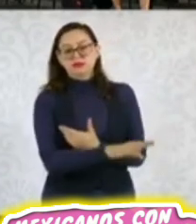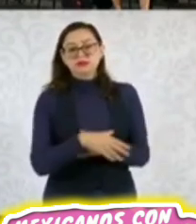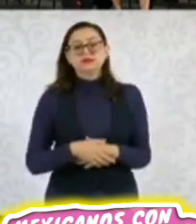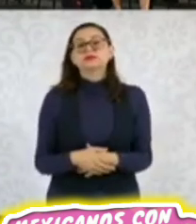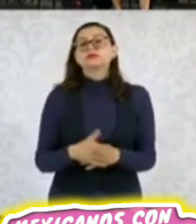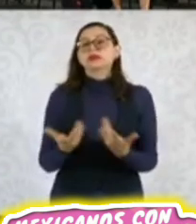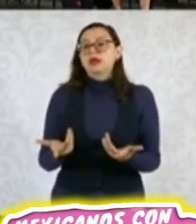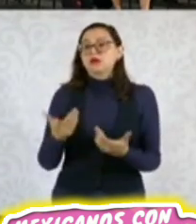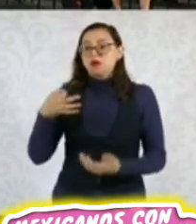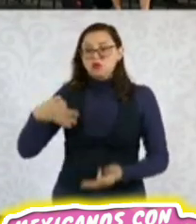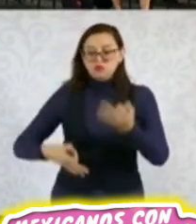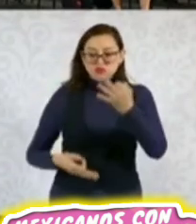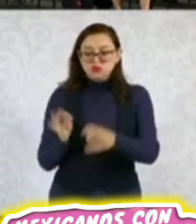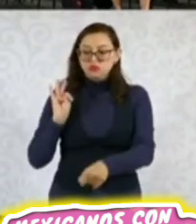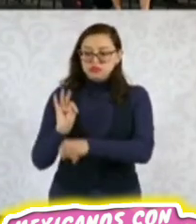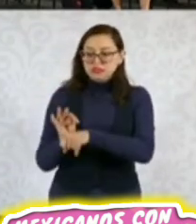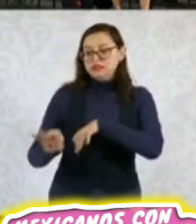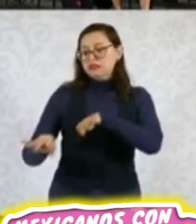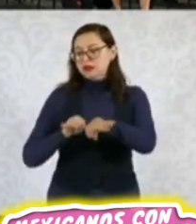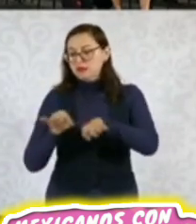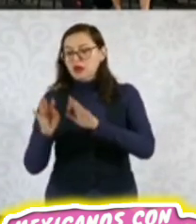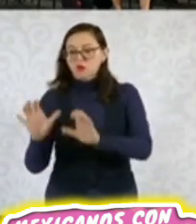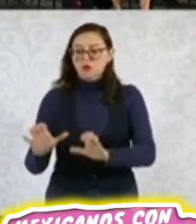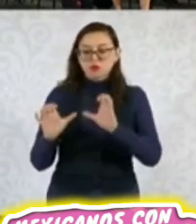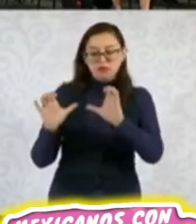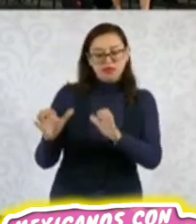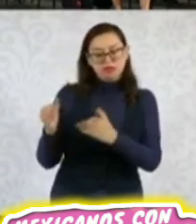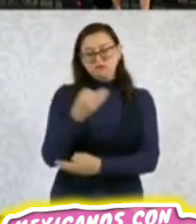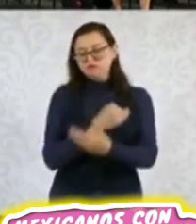procuración de justicia y trabajo. Siguiente.